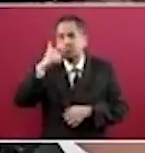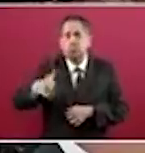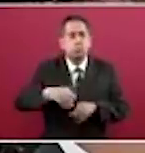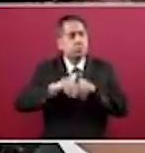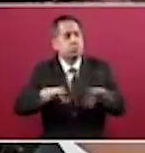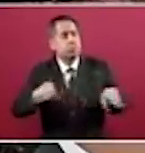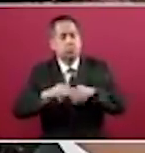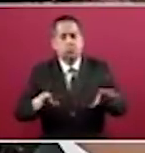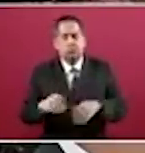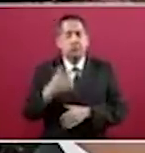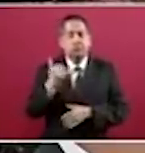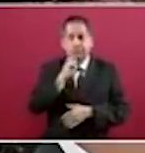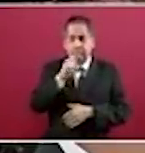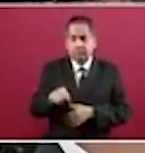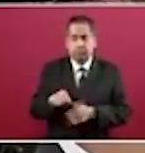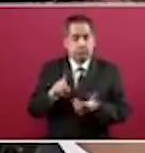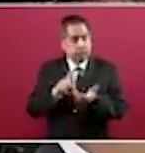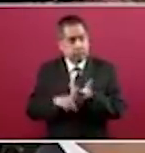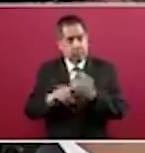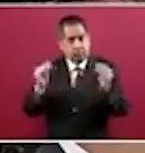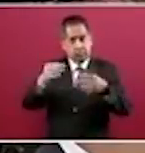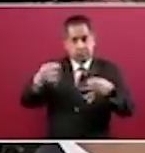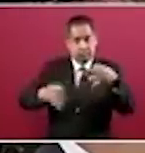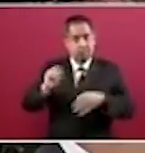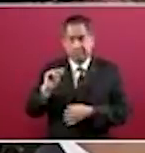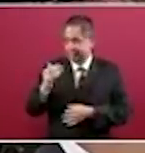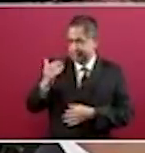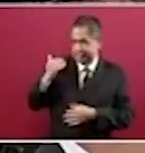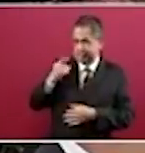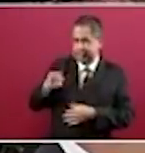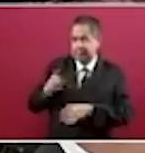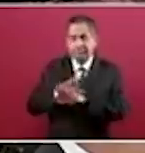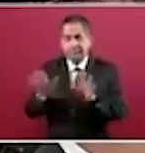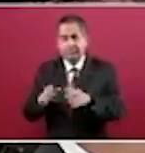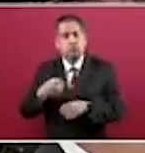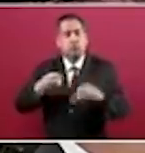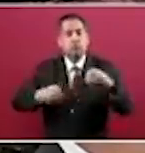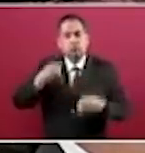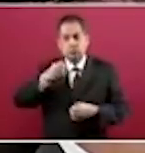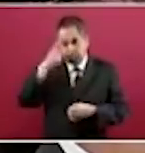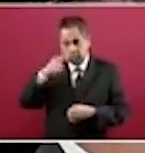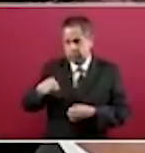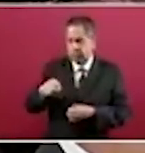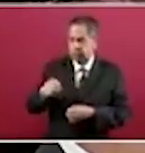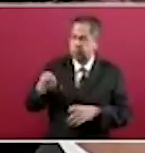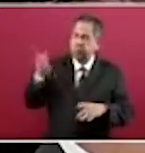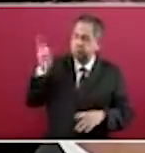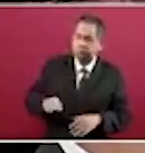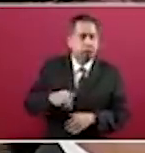información, incluso ha litigado en tribunales, acaba de obtener una suspensión definitiva de un juez para no